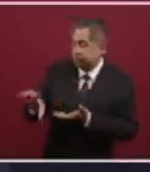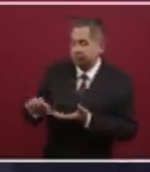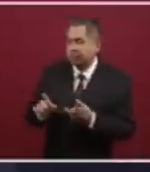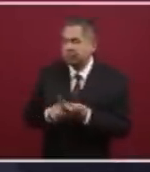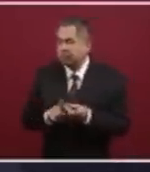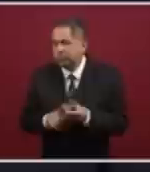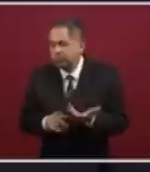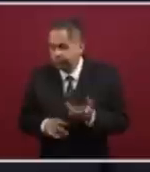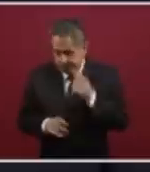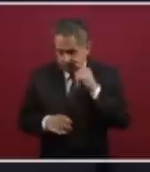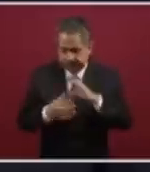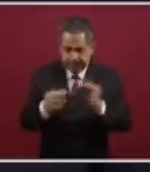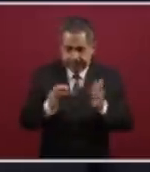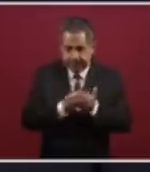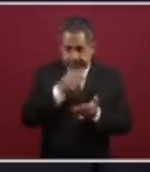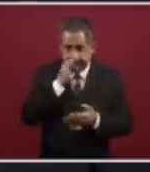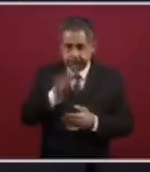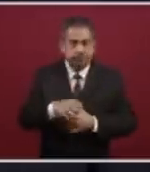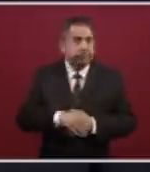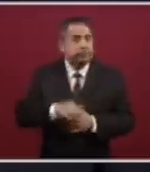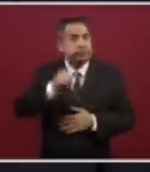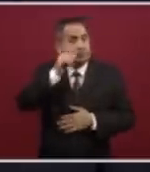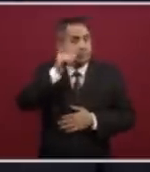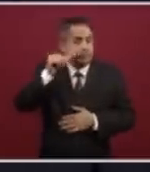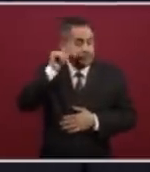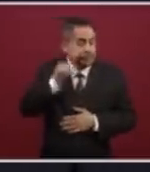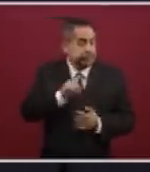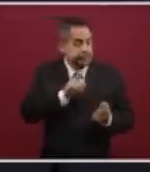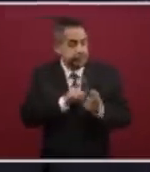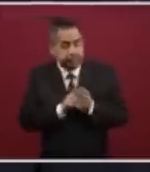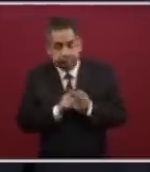presidencial. Ayer recibí